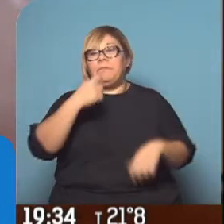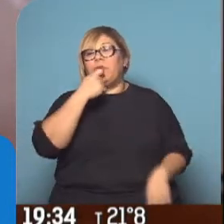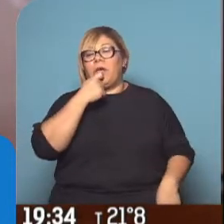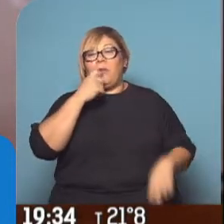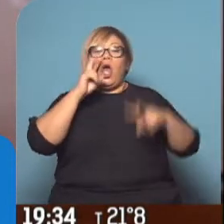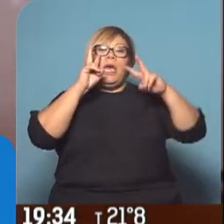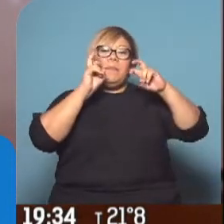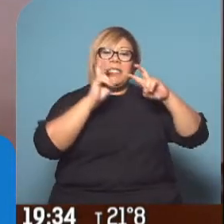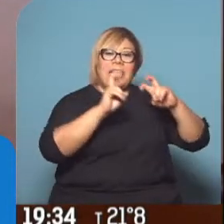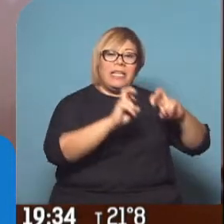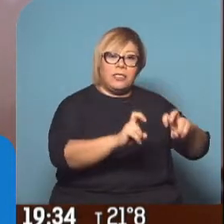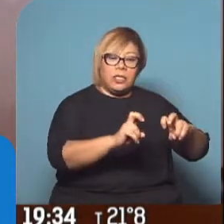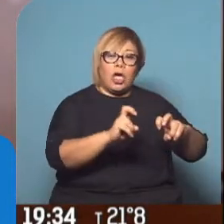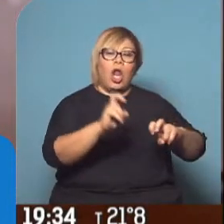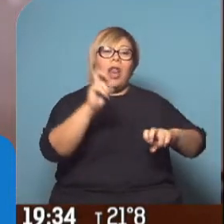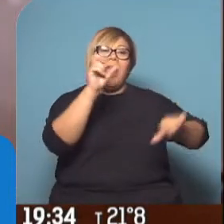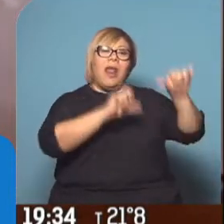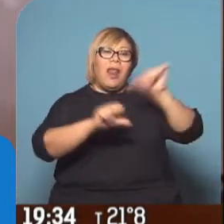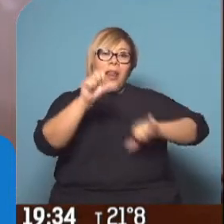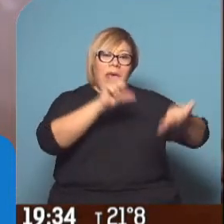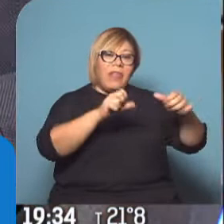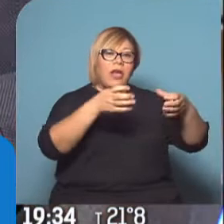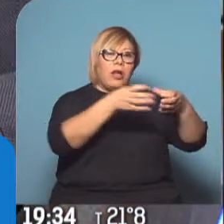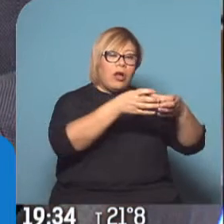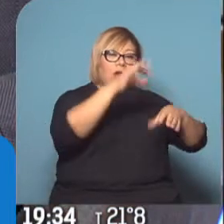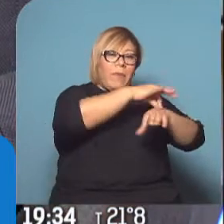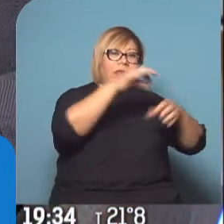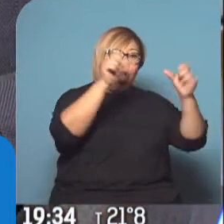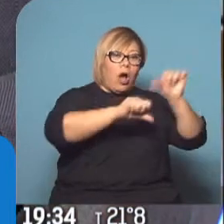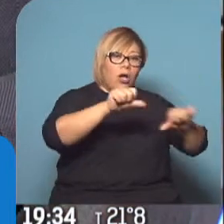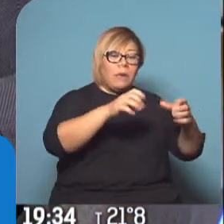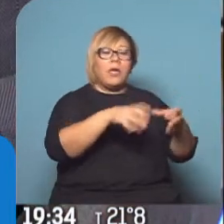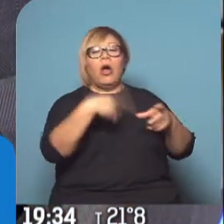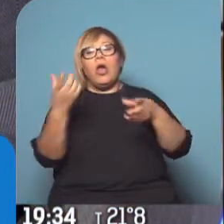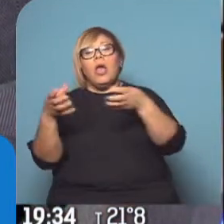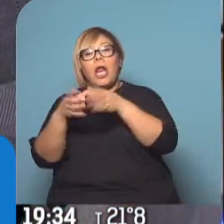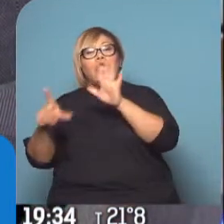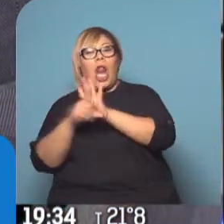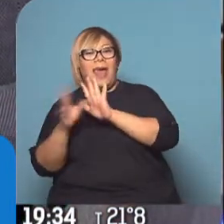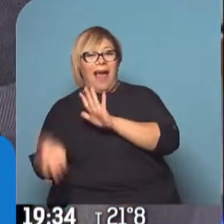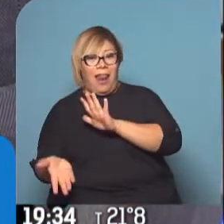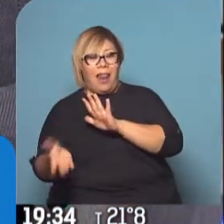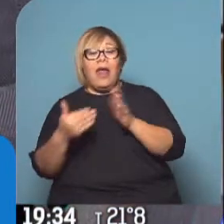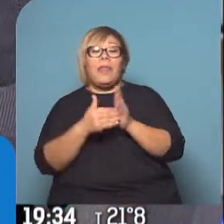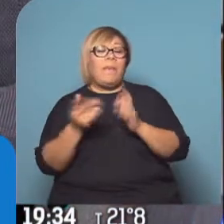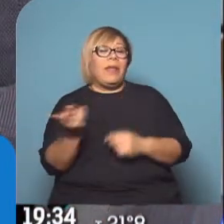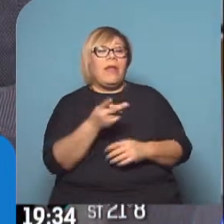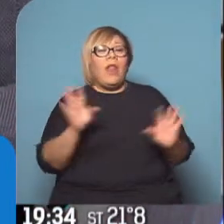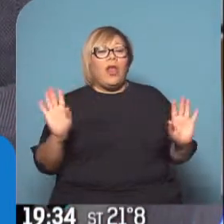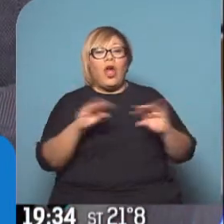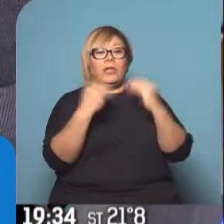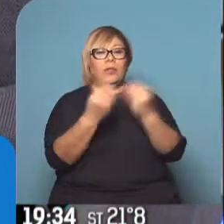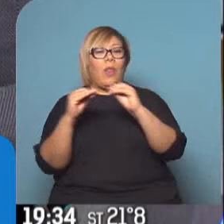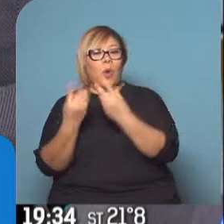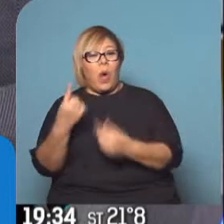pericial, la médico-legal y la psiquiátrico-forense. Enrique, ya que lo tenemos, le quiero hacer una pregunta por otro tema que está generando una polémica enorme.